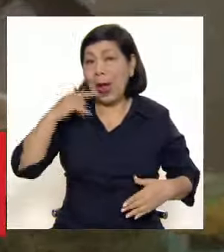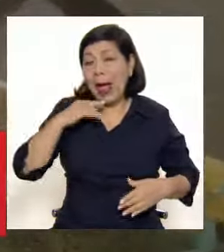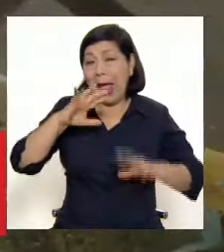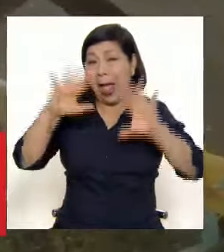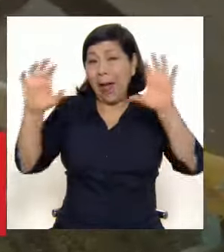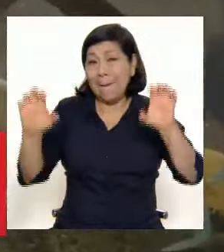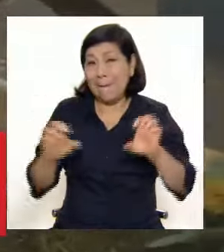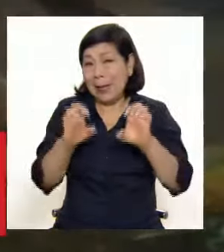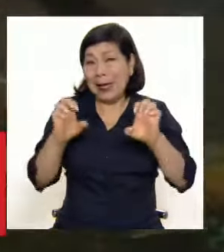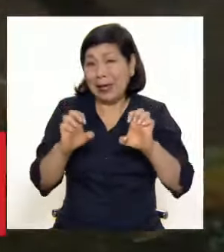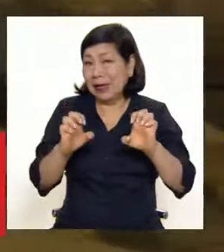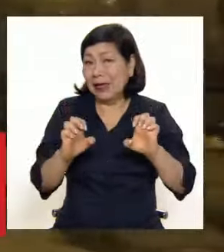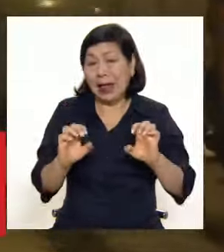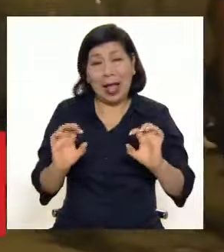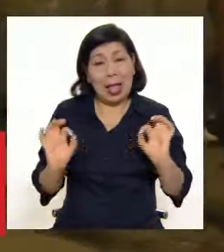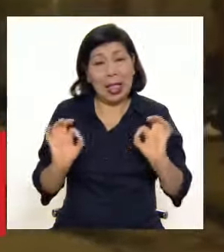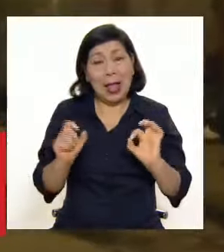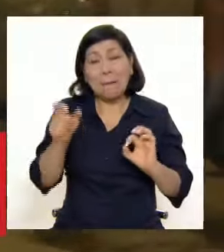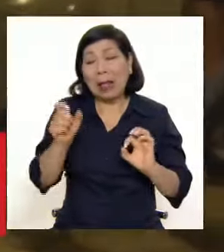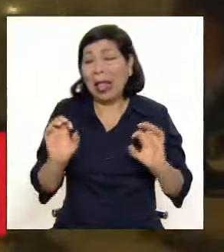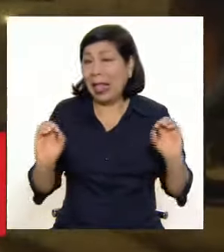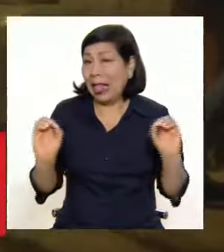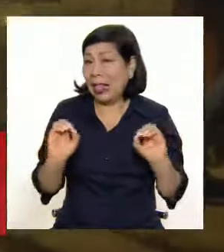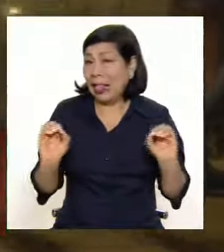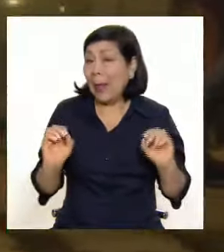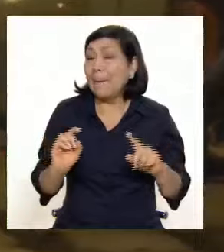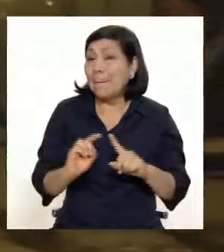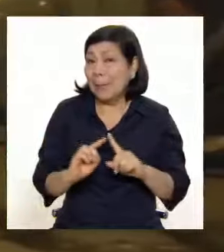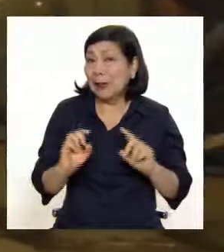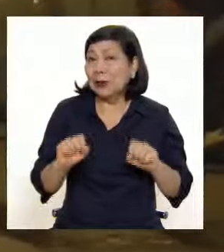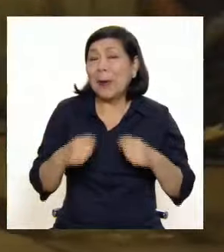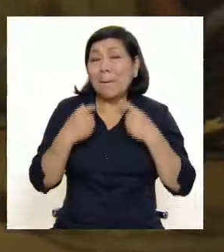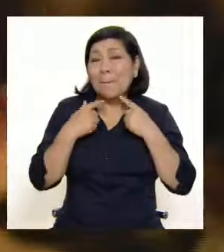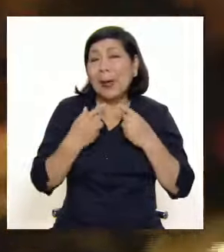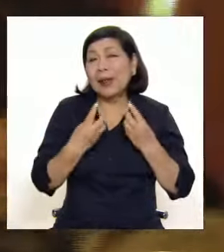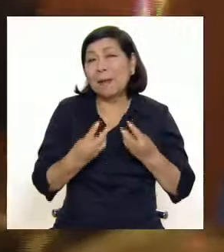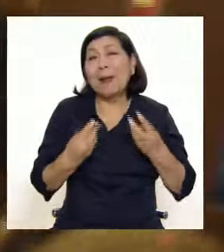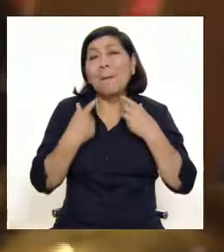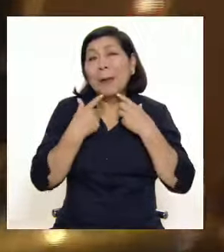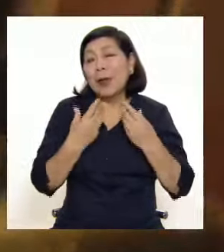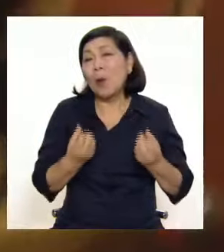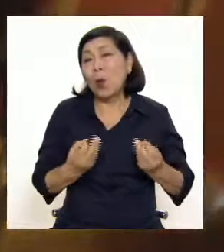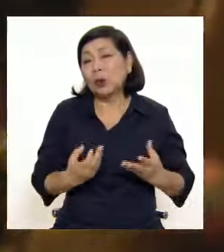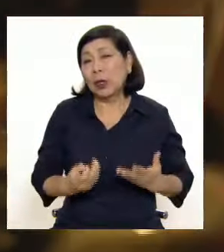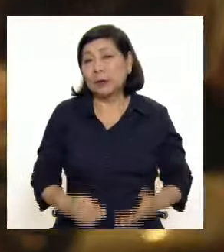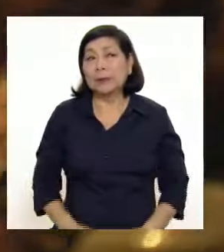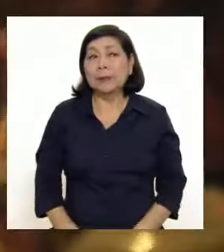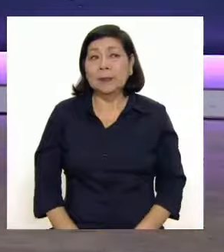que afortunadamente no dejó víctimas ni heridos, aunque sí pérdidas materiales.